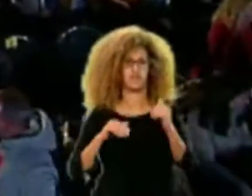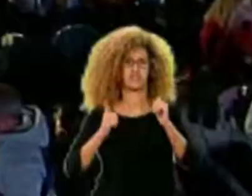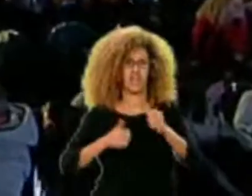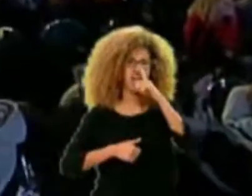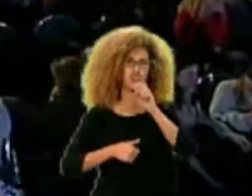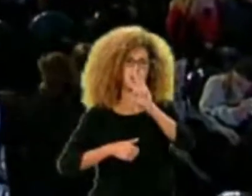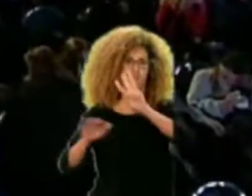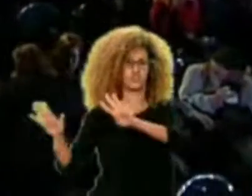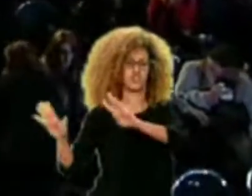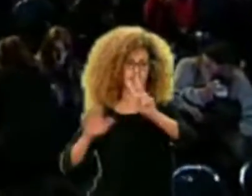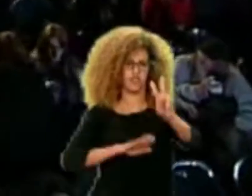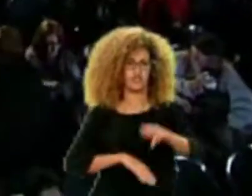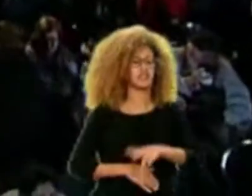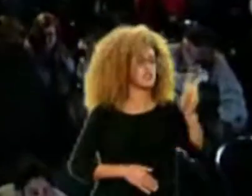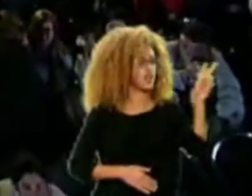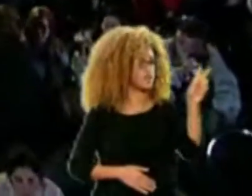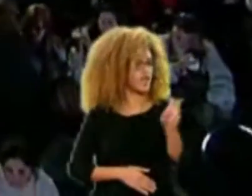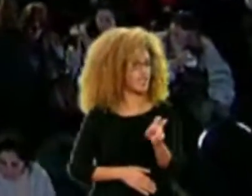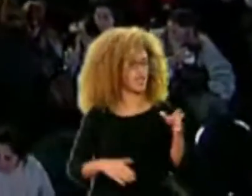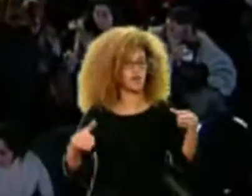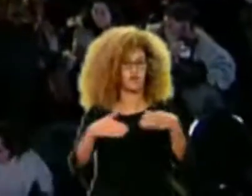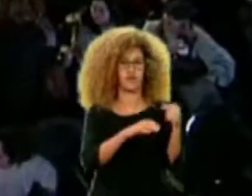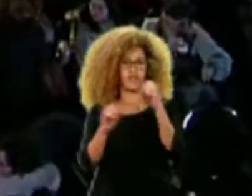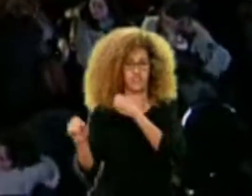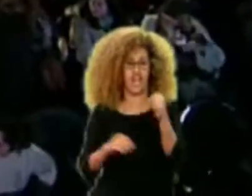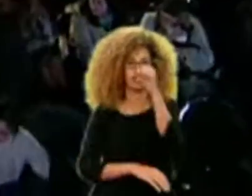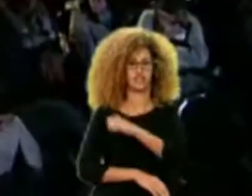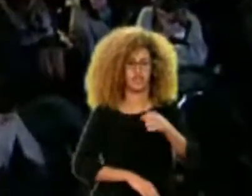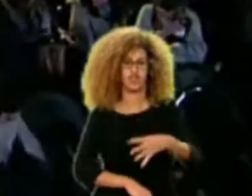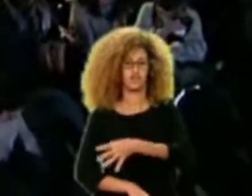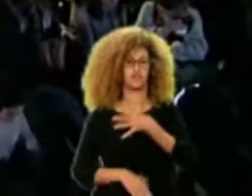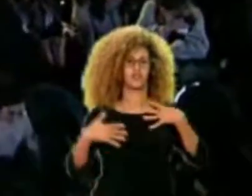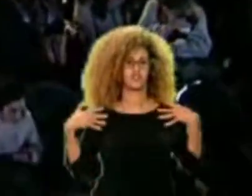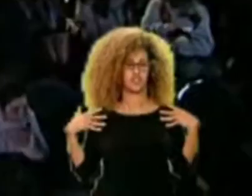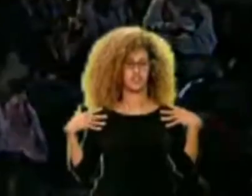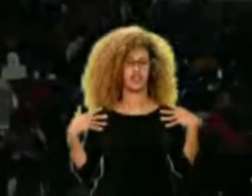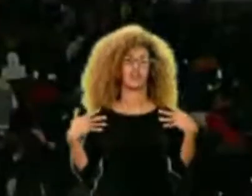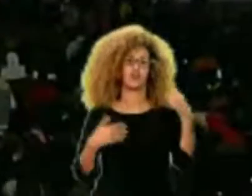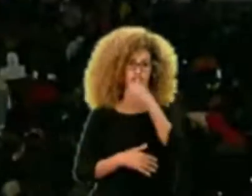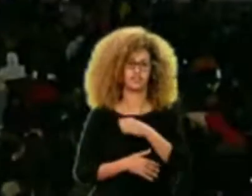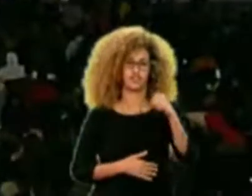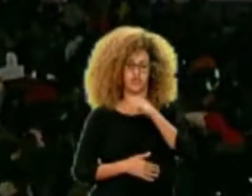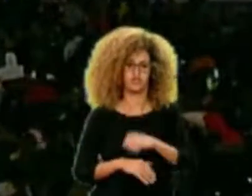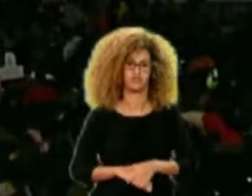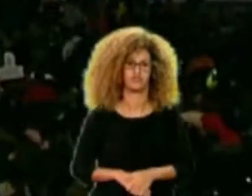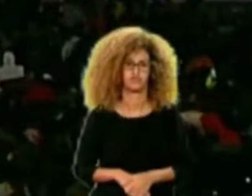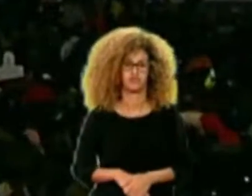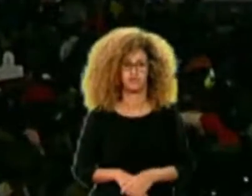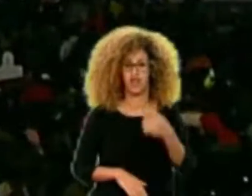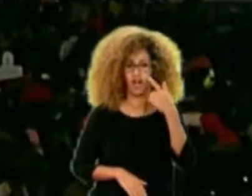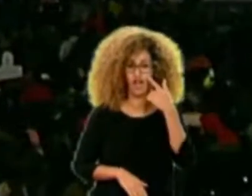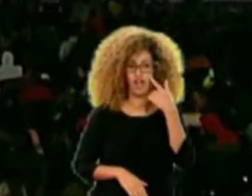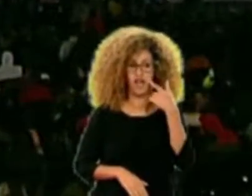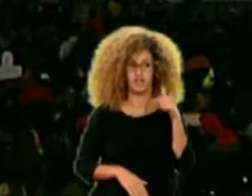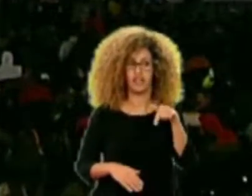ahí vienen los de David Zurita a cantarnos y emocionarnos con sus canciones. ¿Vendrá Pinítola del Norte? Pues yo me imagino que sí, eso lo vamos a